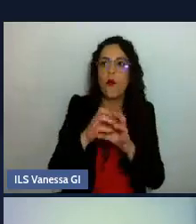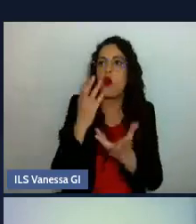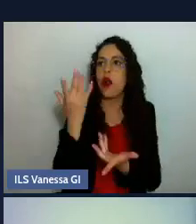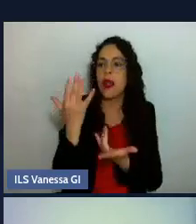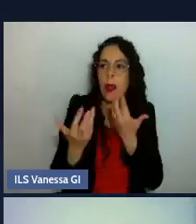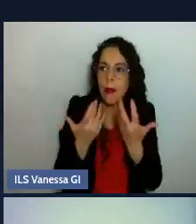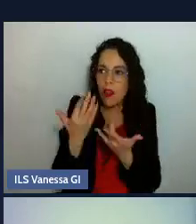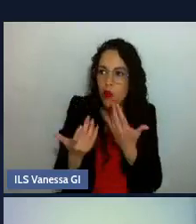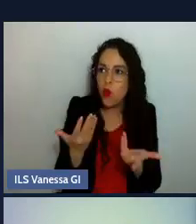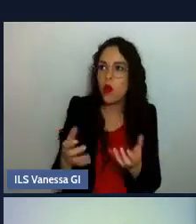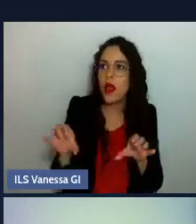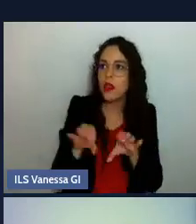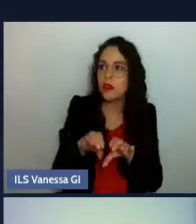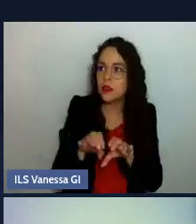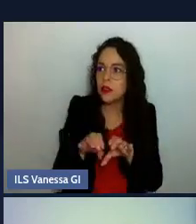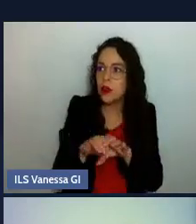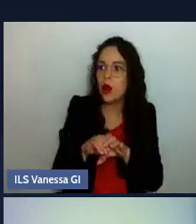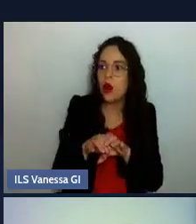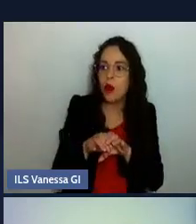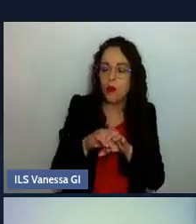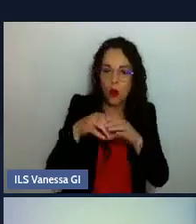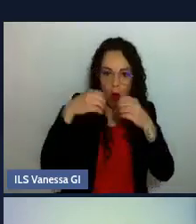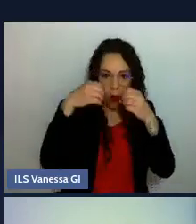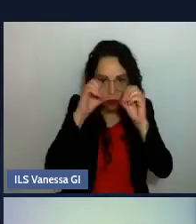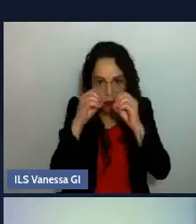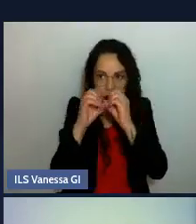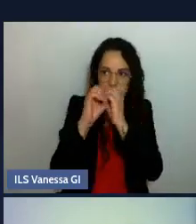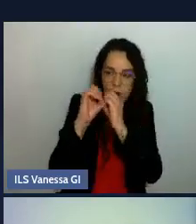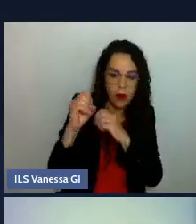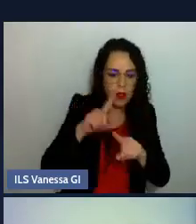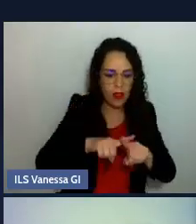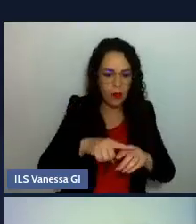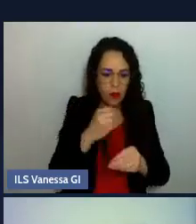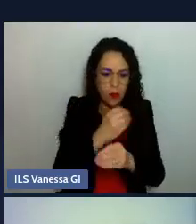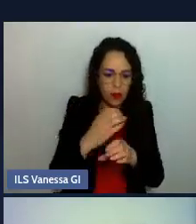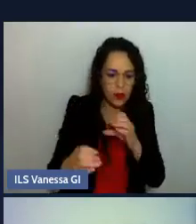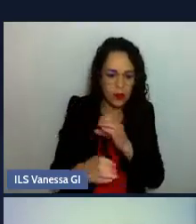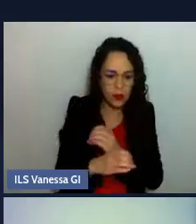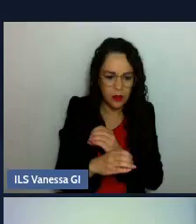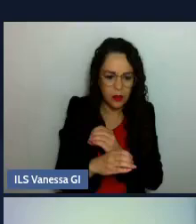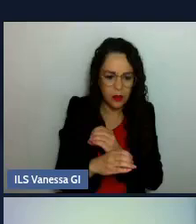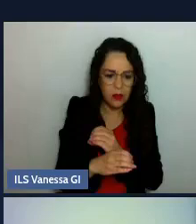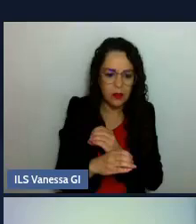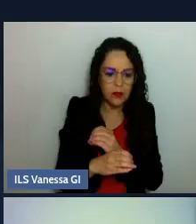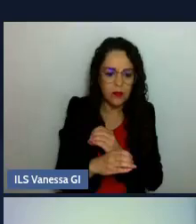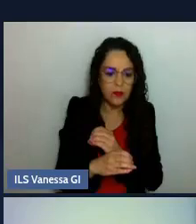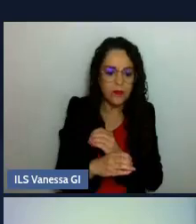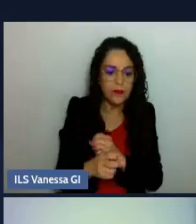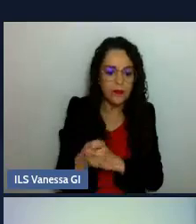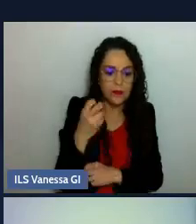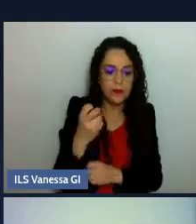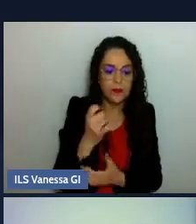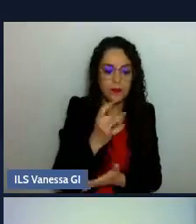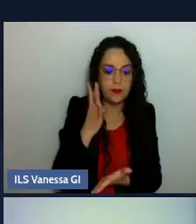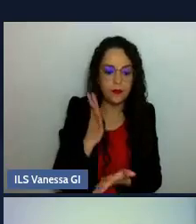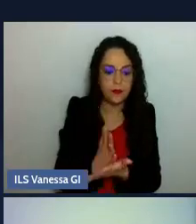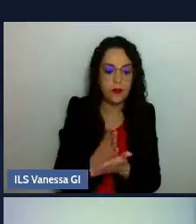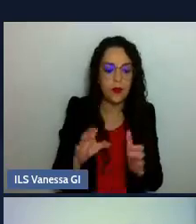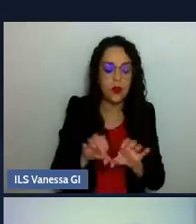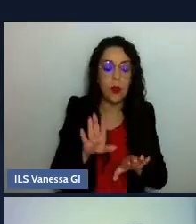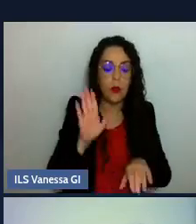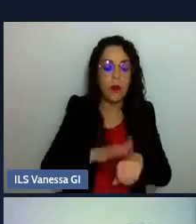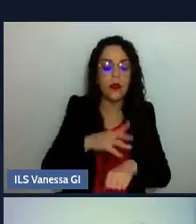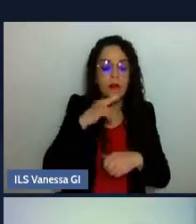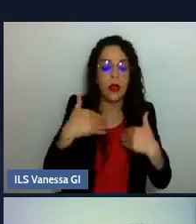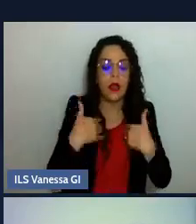siglo XIX se descubre antibióticos. O sea, el siglo XIX fue un parteaguas para entender la salud desde